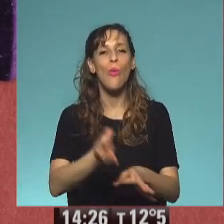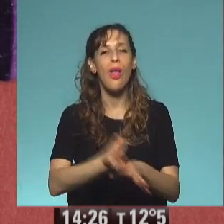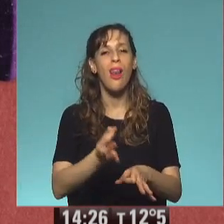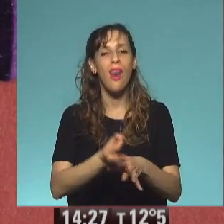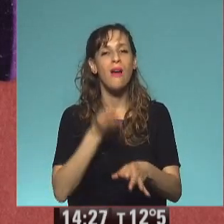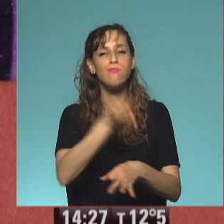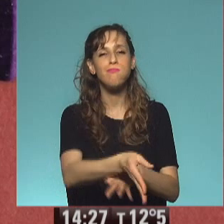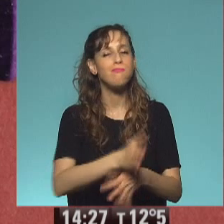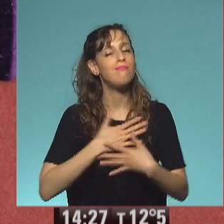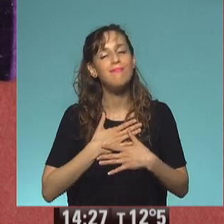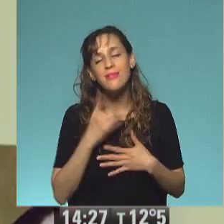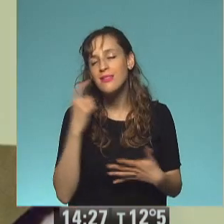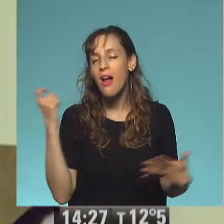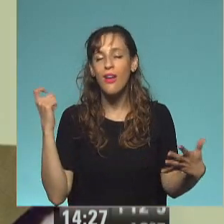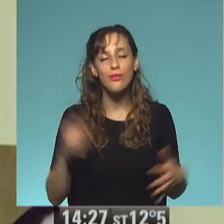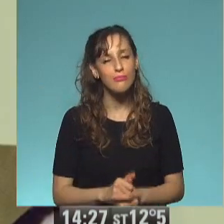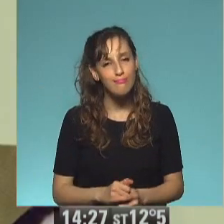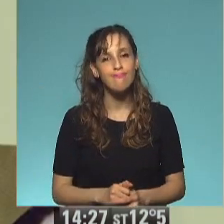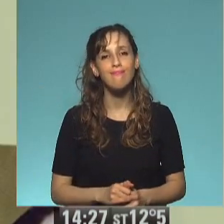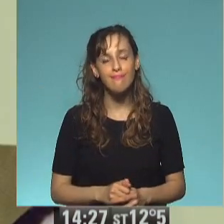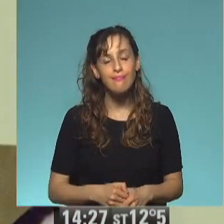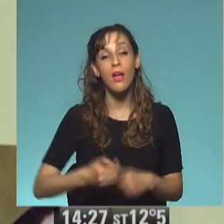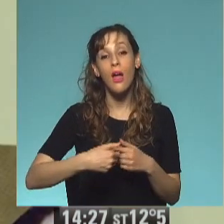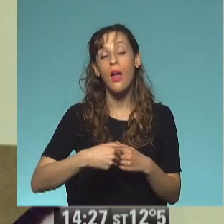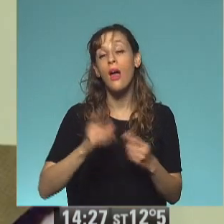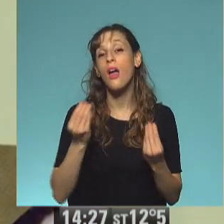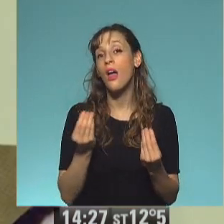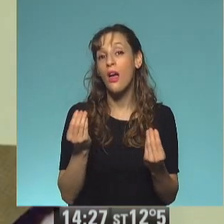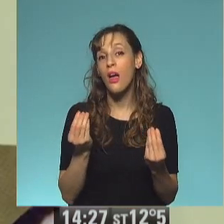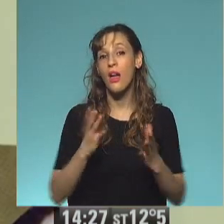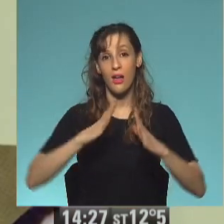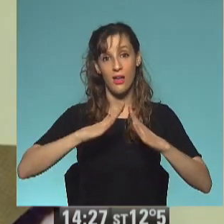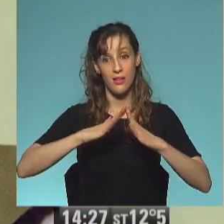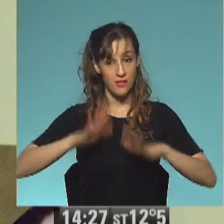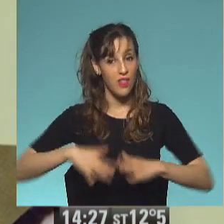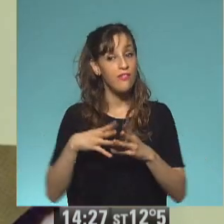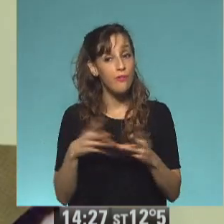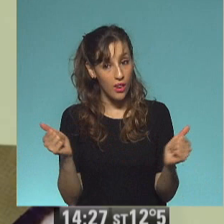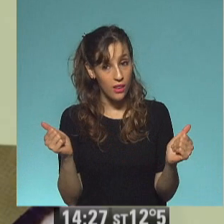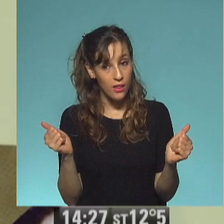mucho. Eso. Lo que voy a hacer cuando pueda salir,